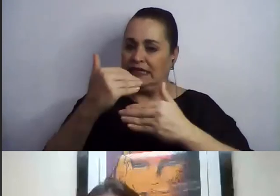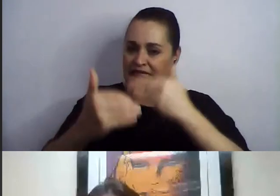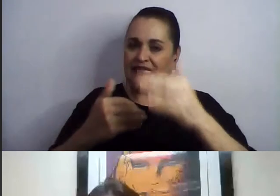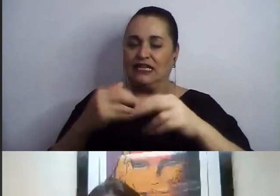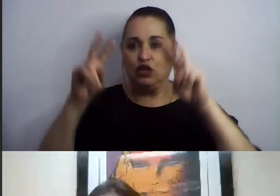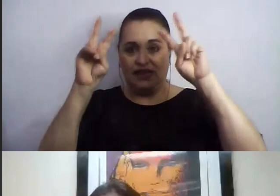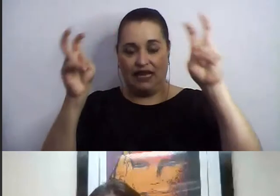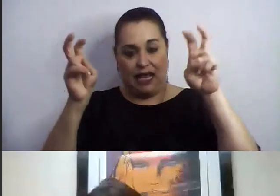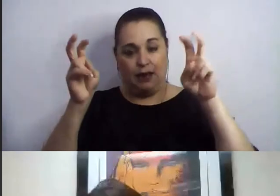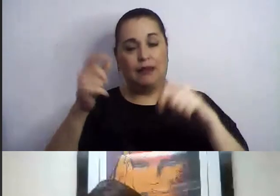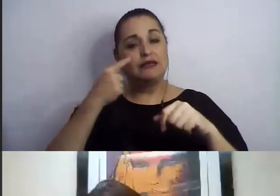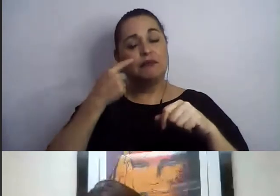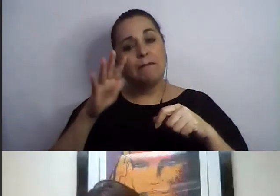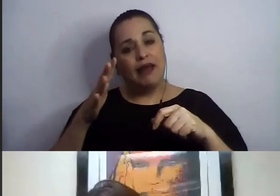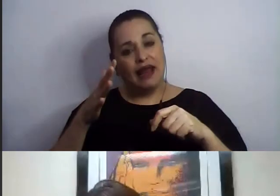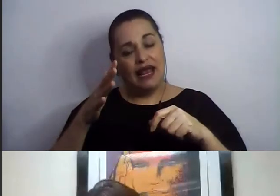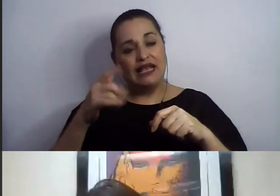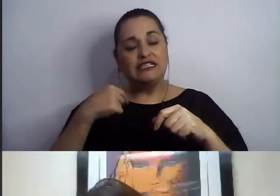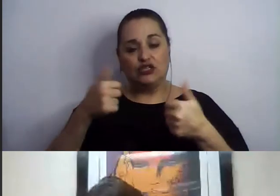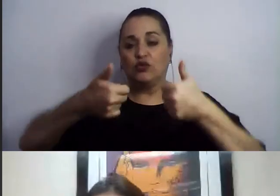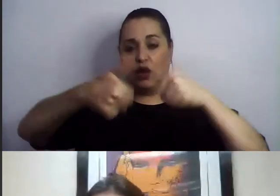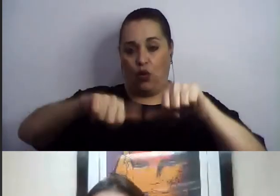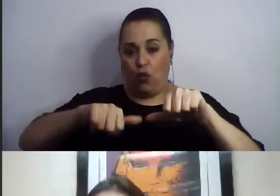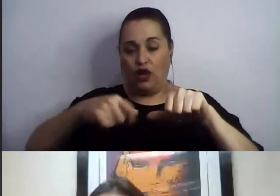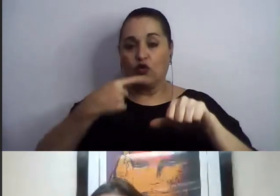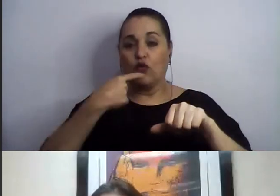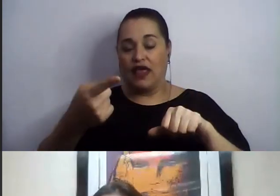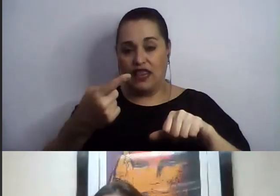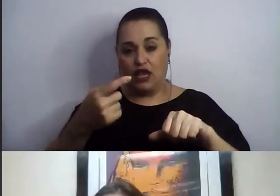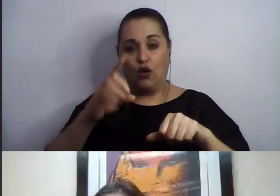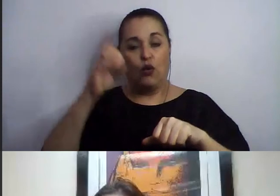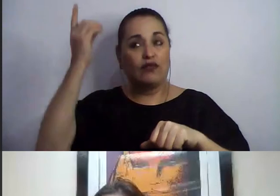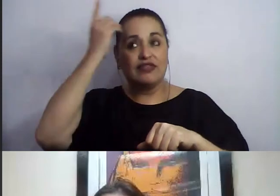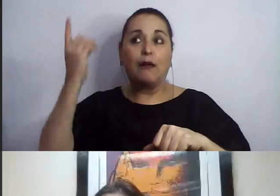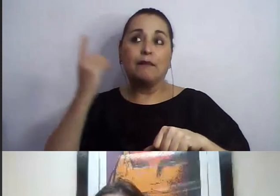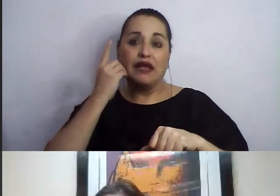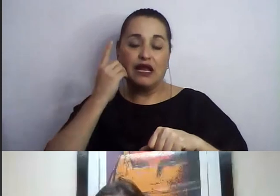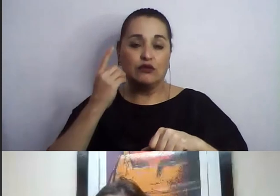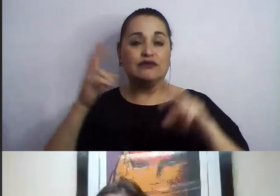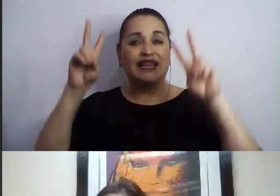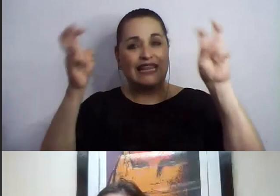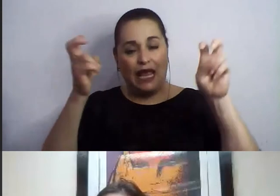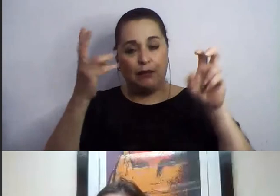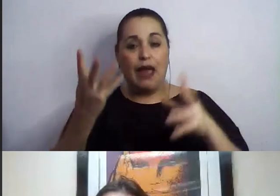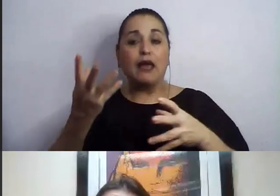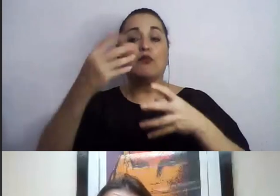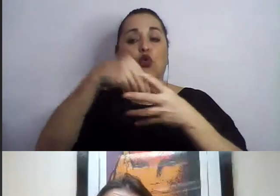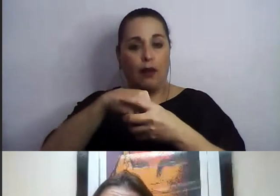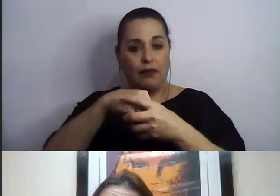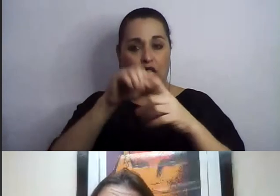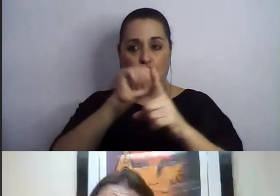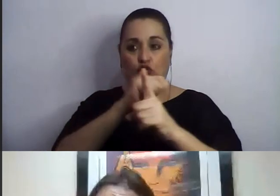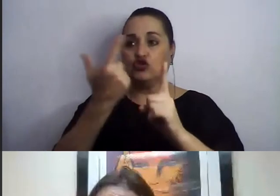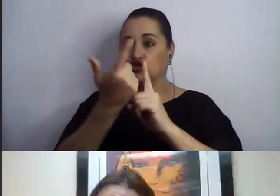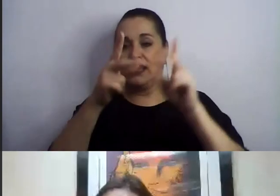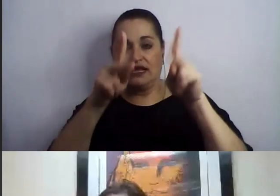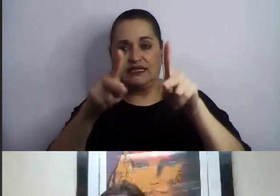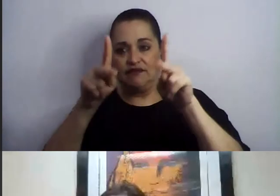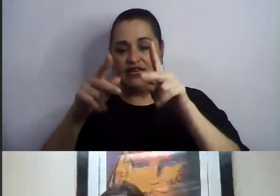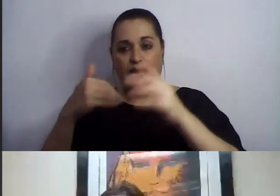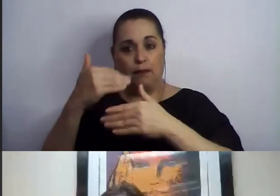me parece y concuerdo con lo mencionado con doña Damaris es el tema de involucramiento de la sociedad civil en el